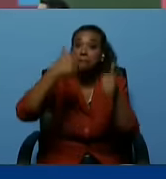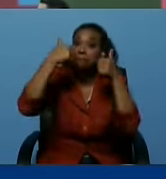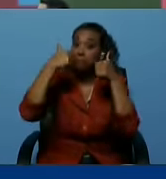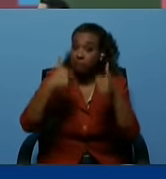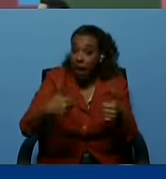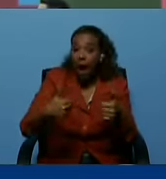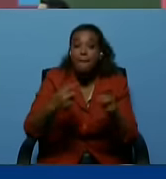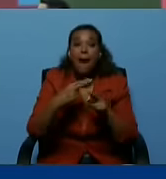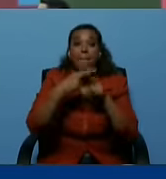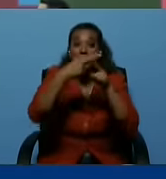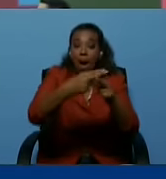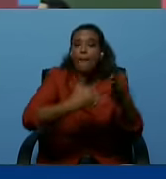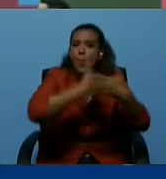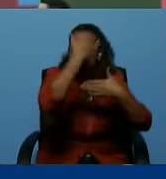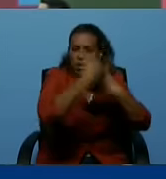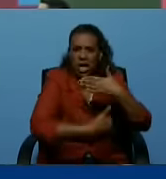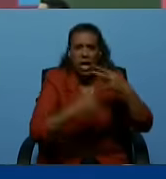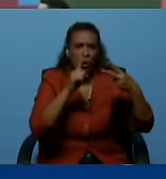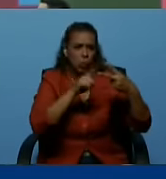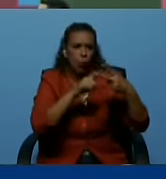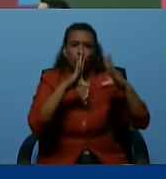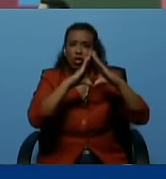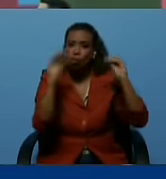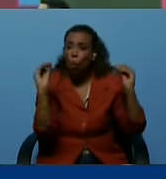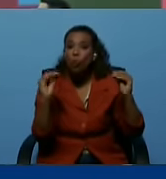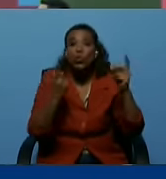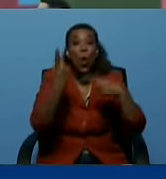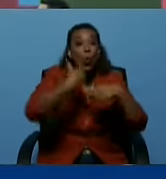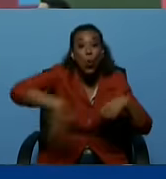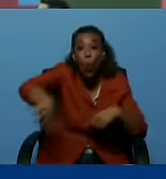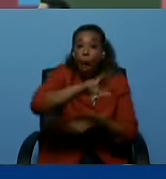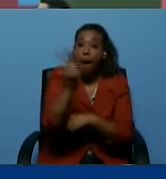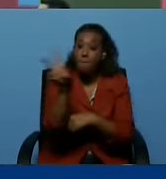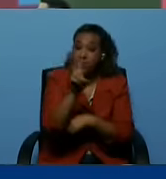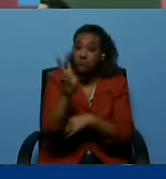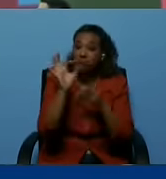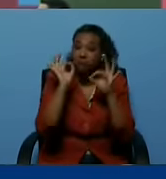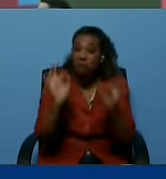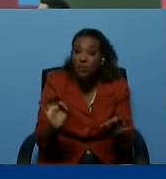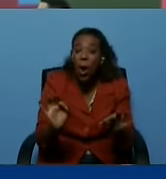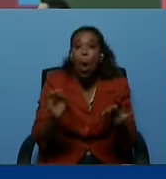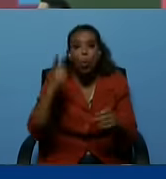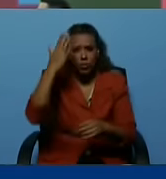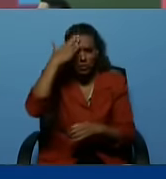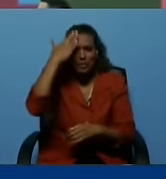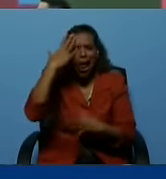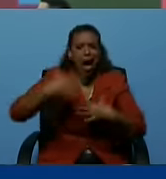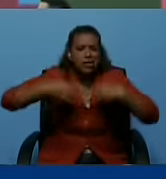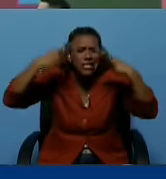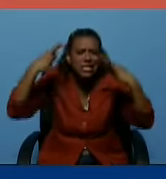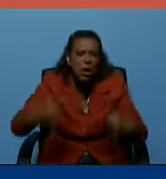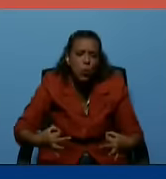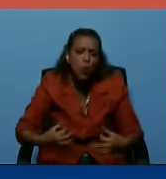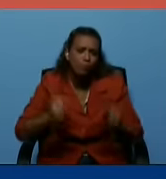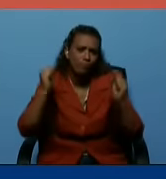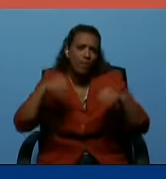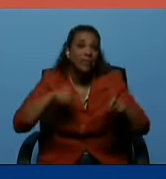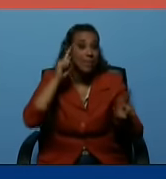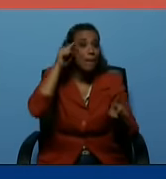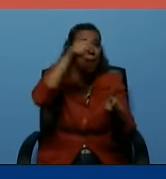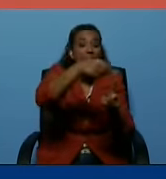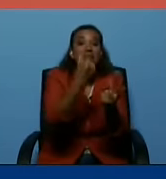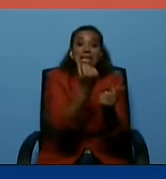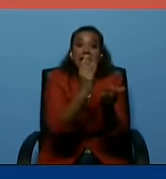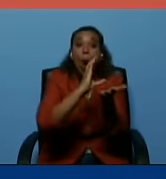para financiar proyectos de toda la economía venezolana, y lo sé, lo aseguro y lo creo, es el